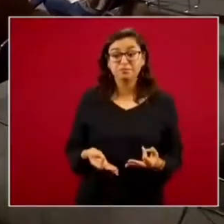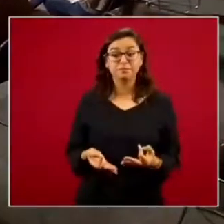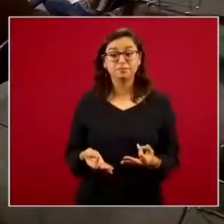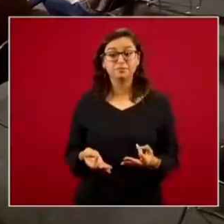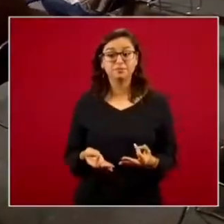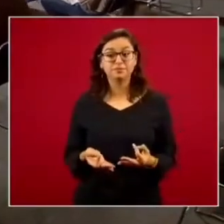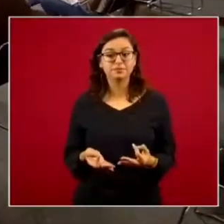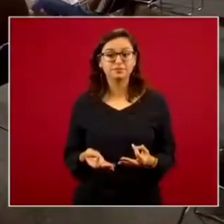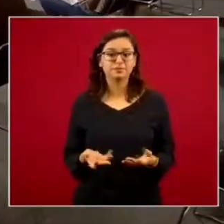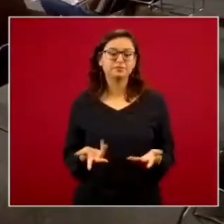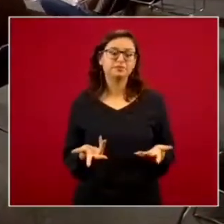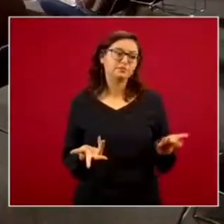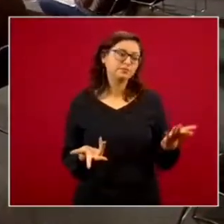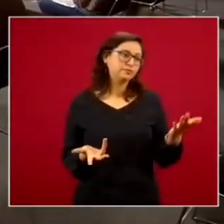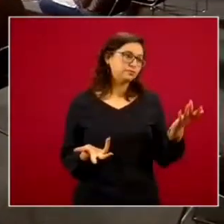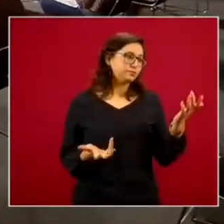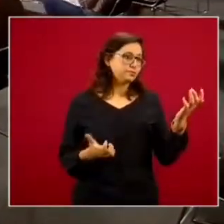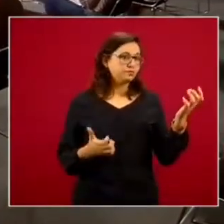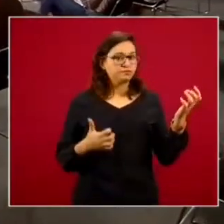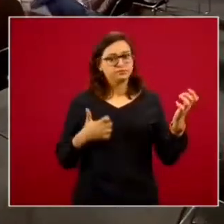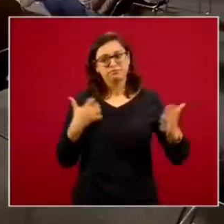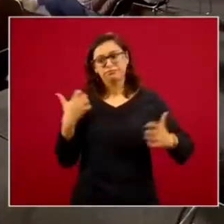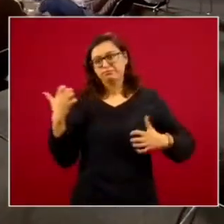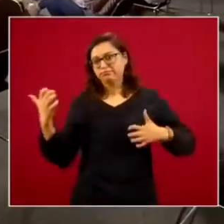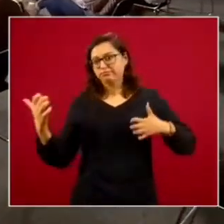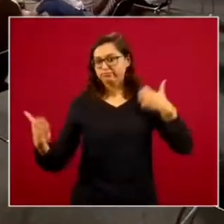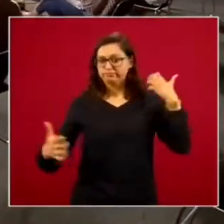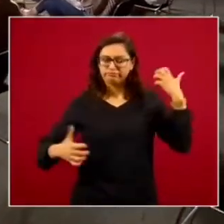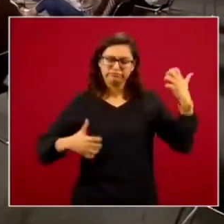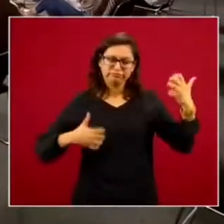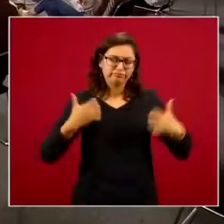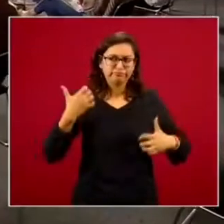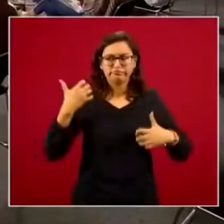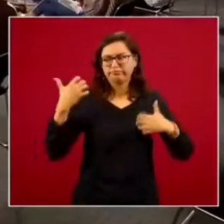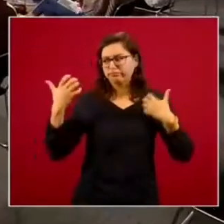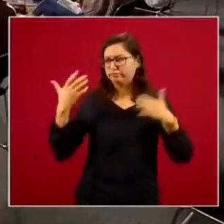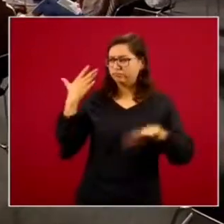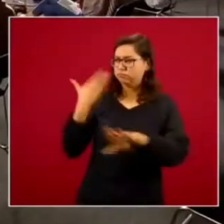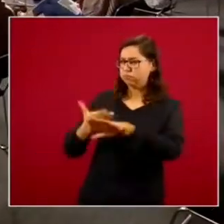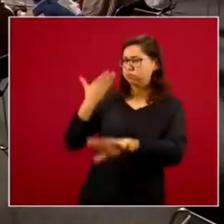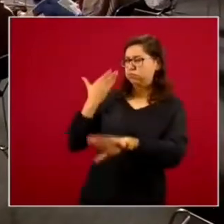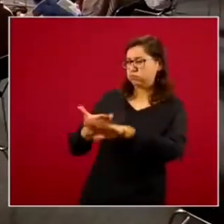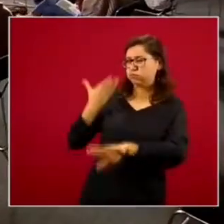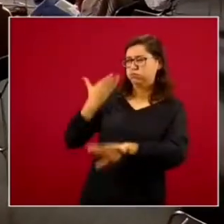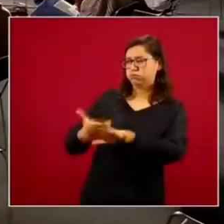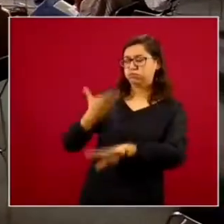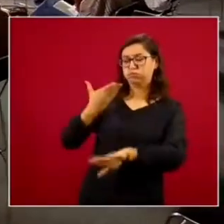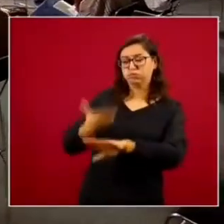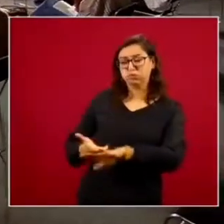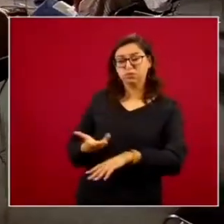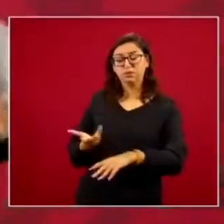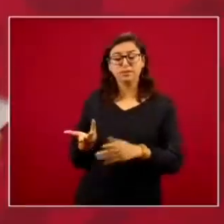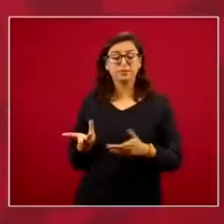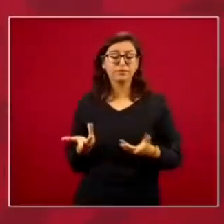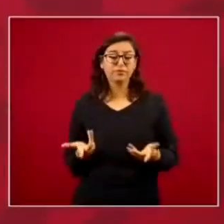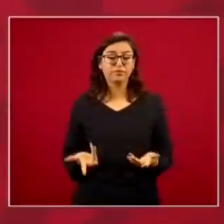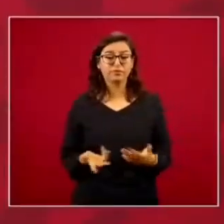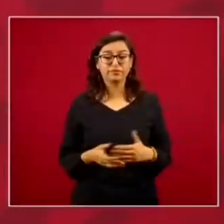pues empiezan a protestar. No alcanzan a